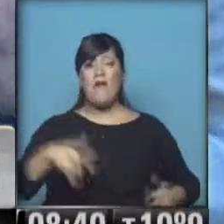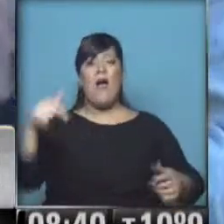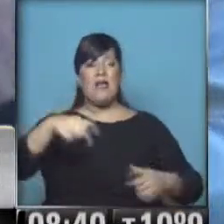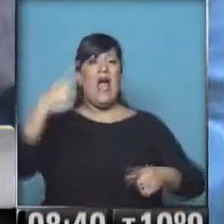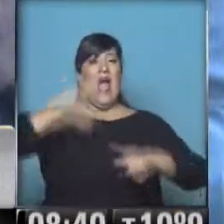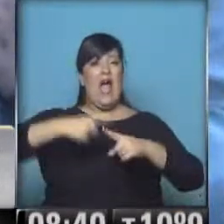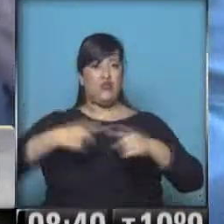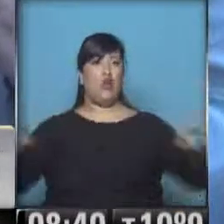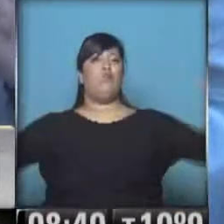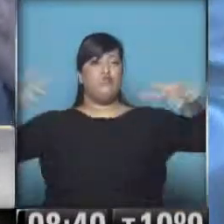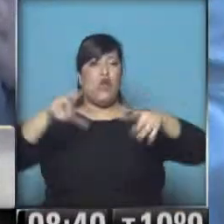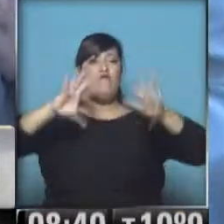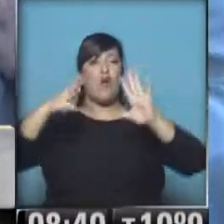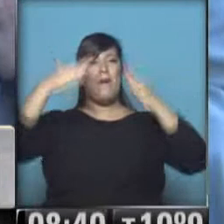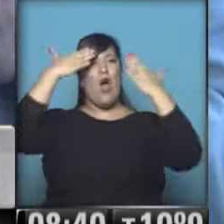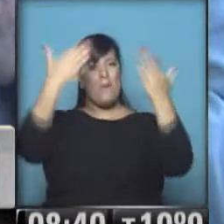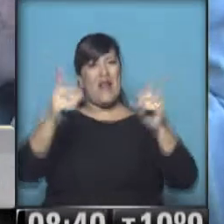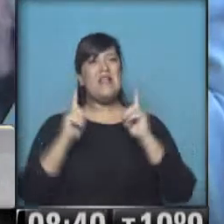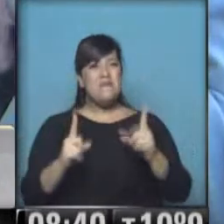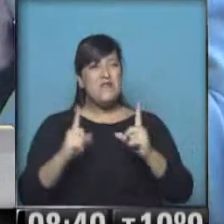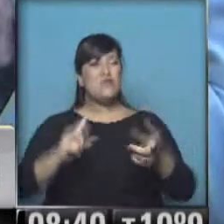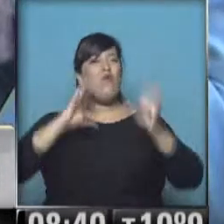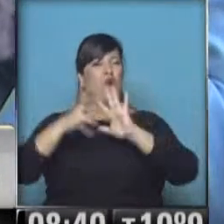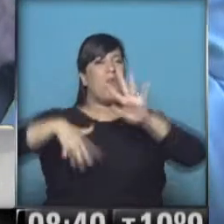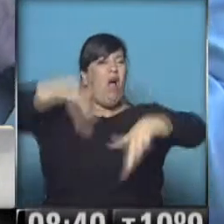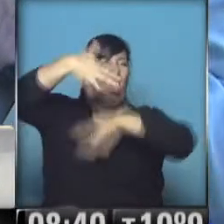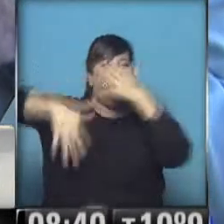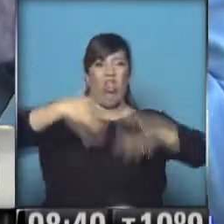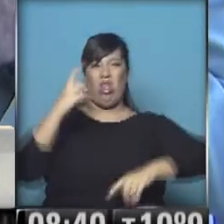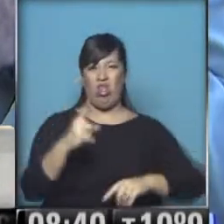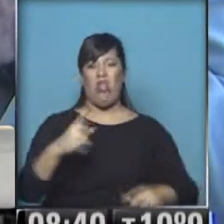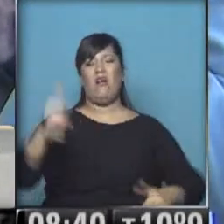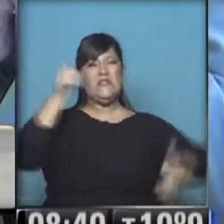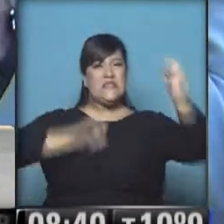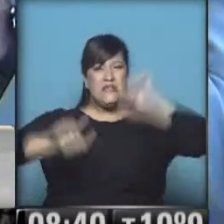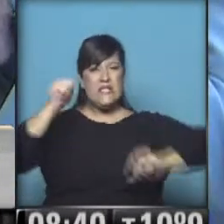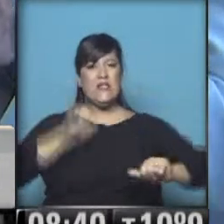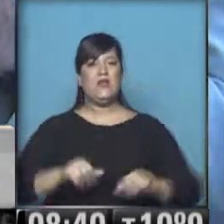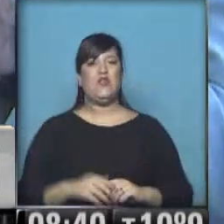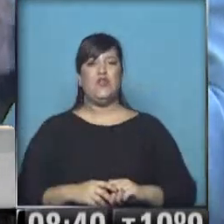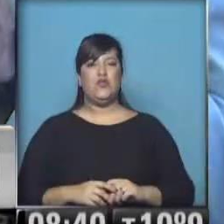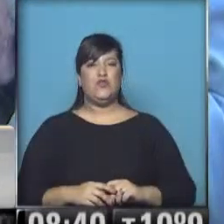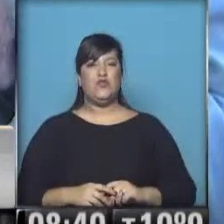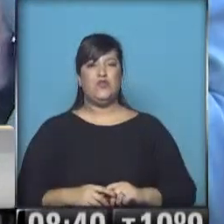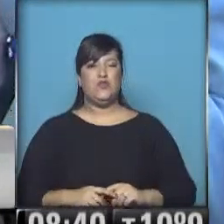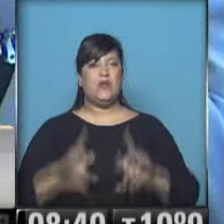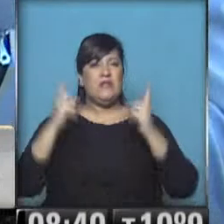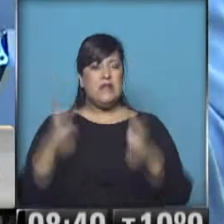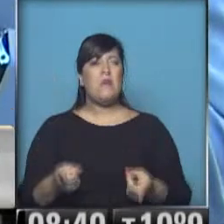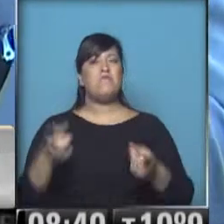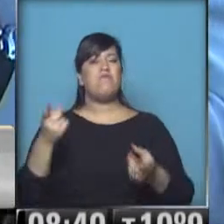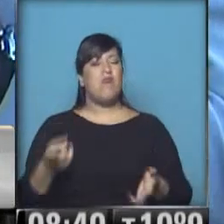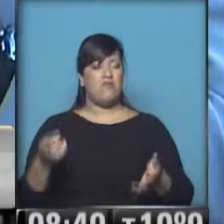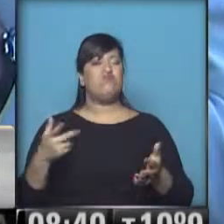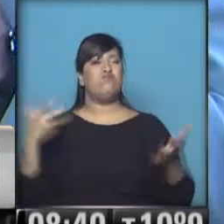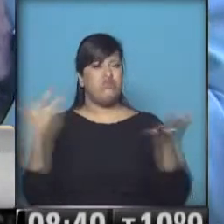acto en recordación de estos incidentes que cobraron heridos y que además afectaron